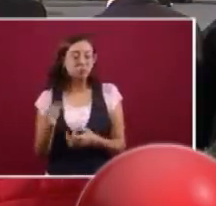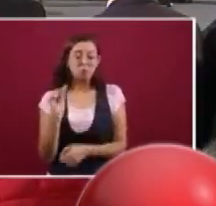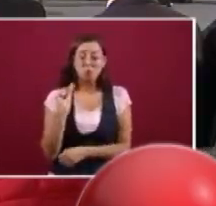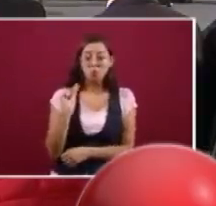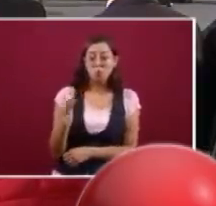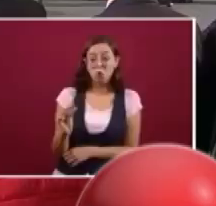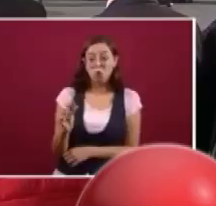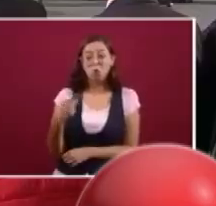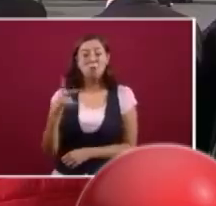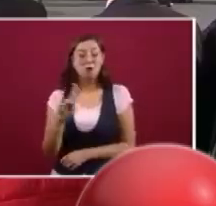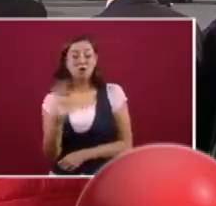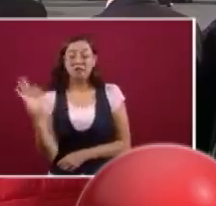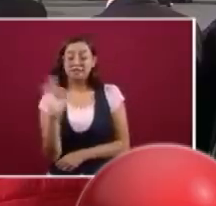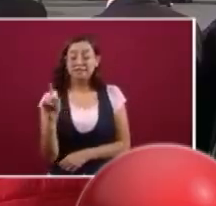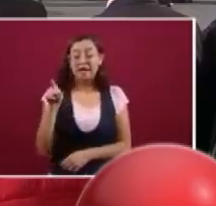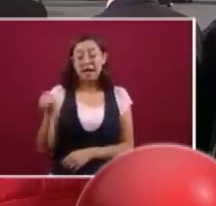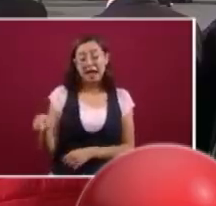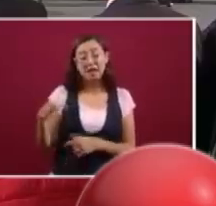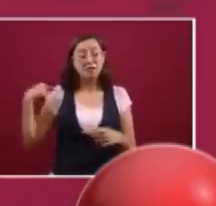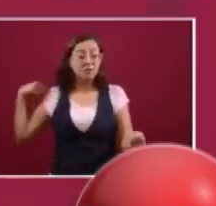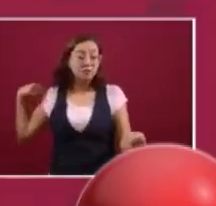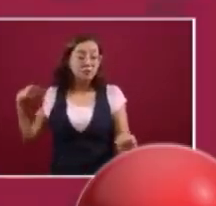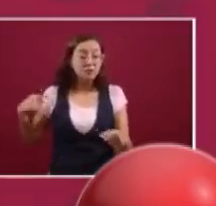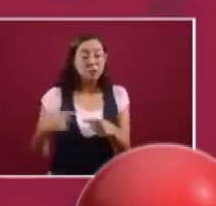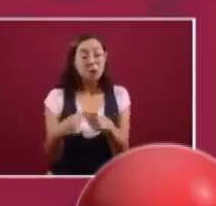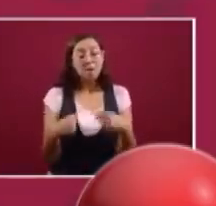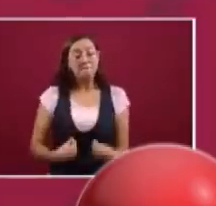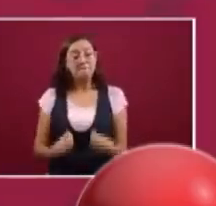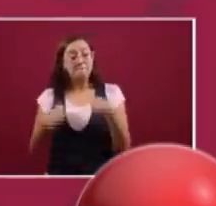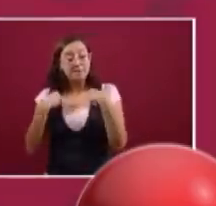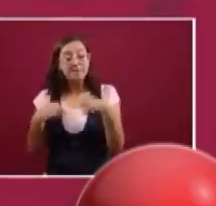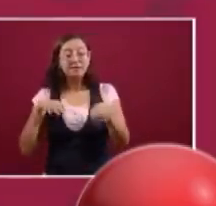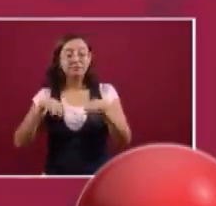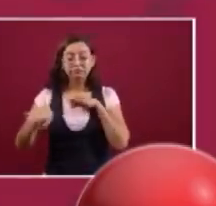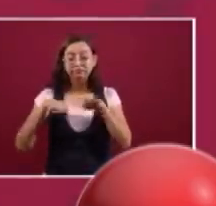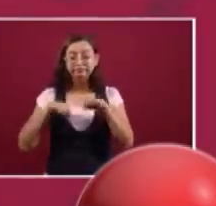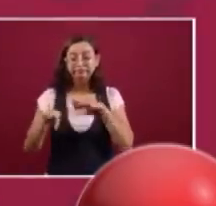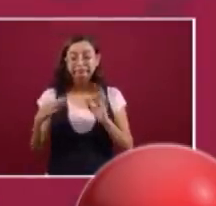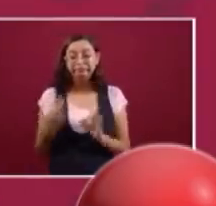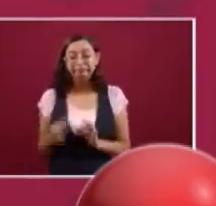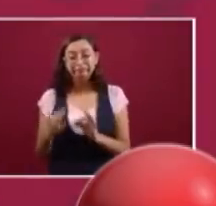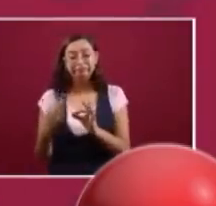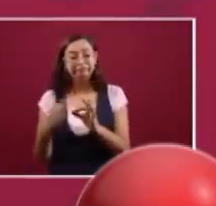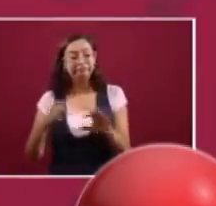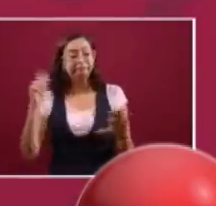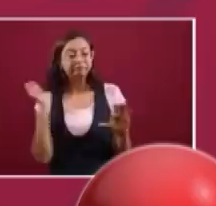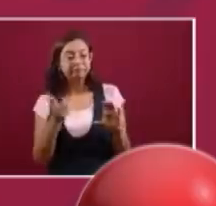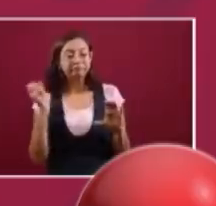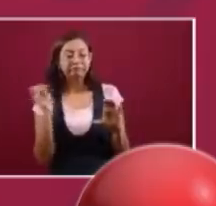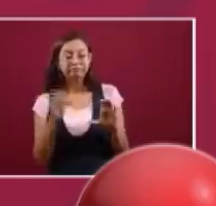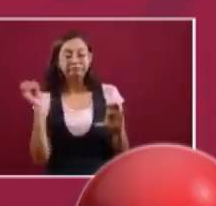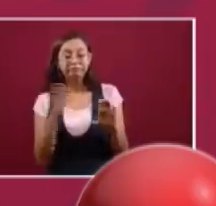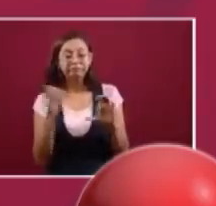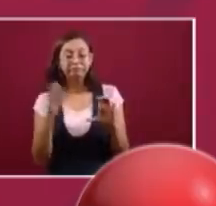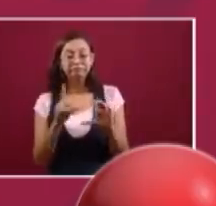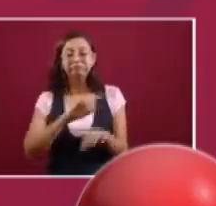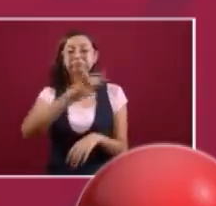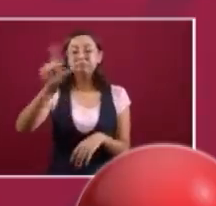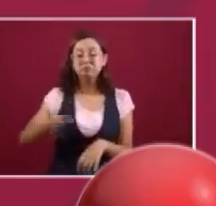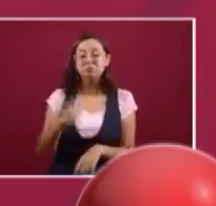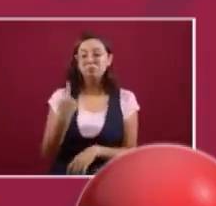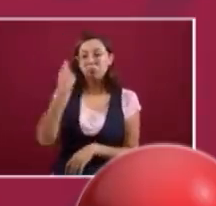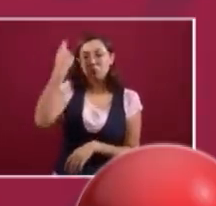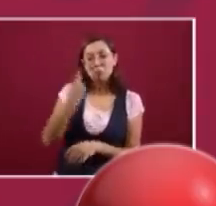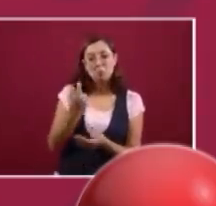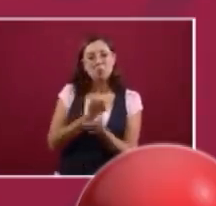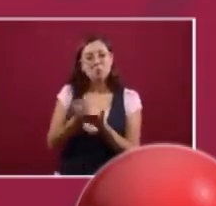trabajador probablemente estuvo contribuyendo toda su vida a la actividad económica de este país y se retiró con una pensión pequeña o con una